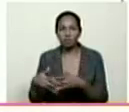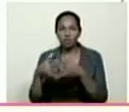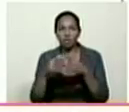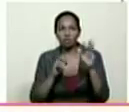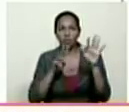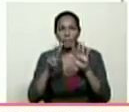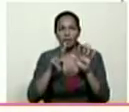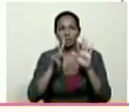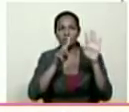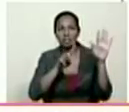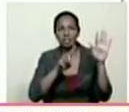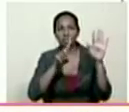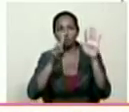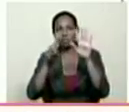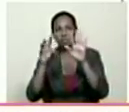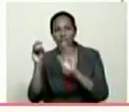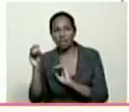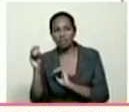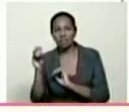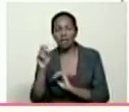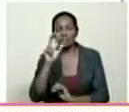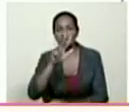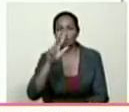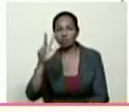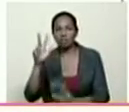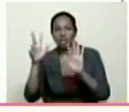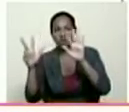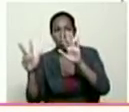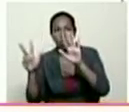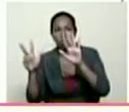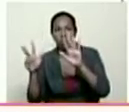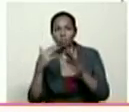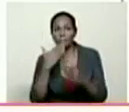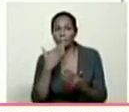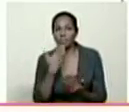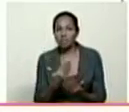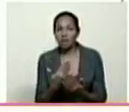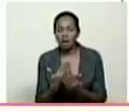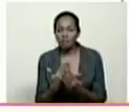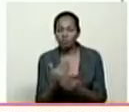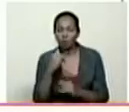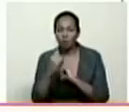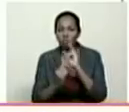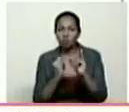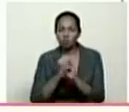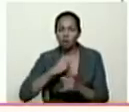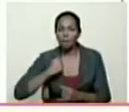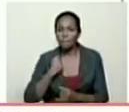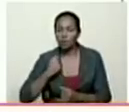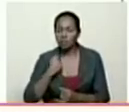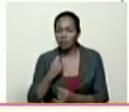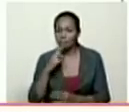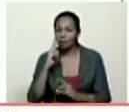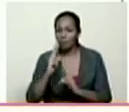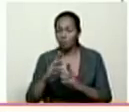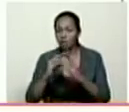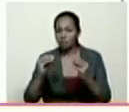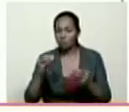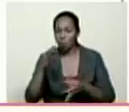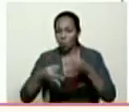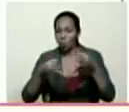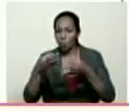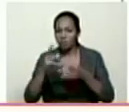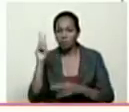12.660.338. Estamos solicitando su a través de Interpol para que responda ante la justicia